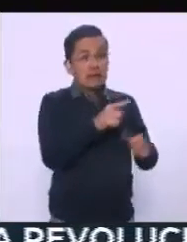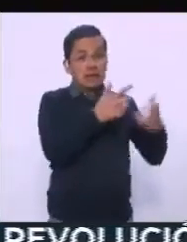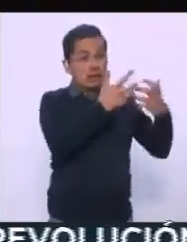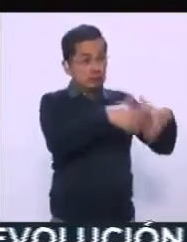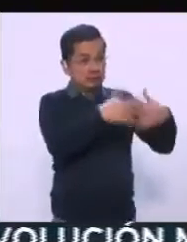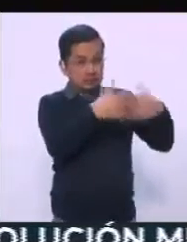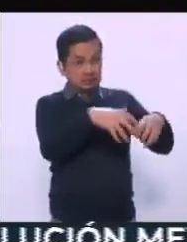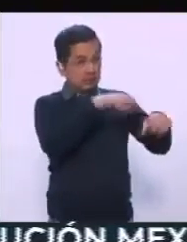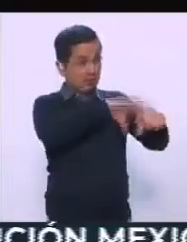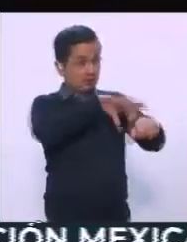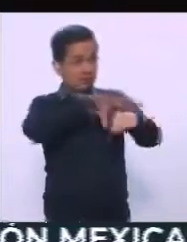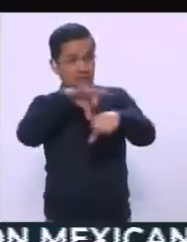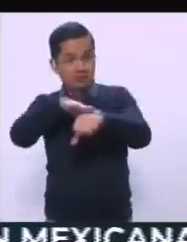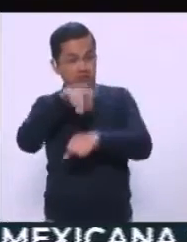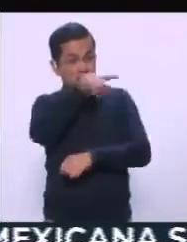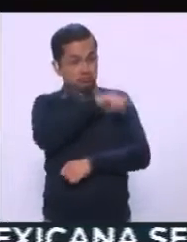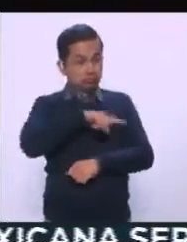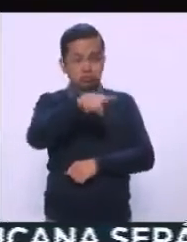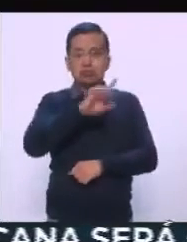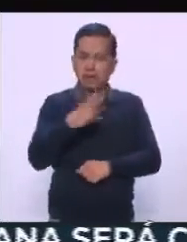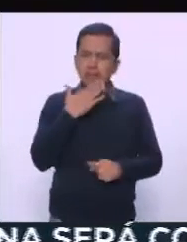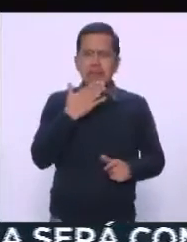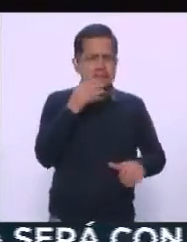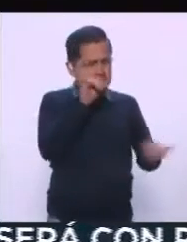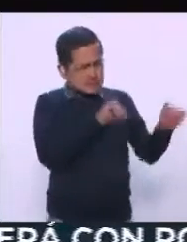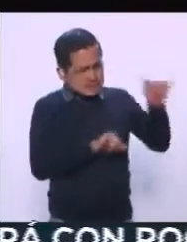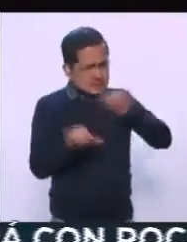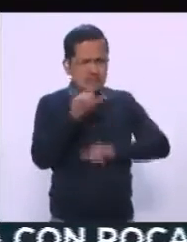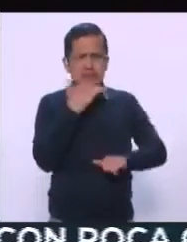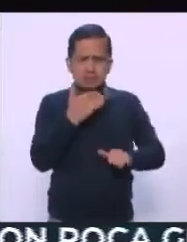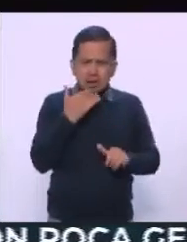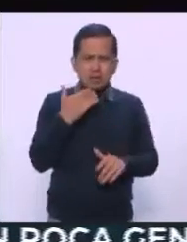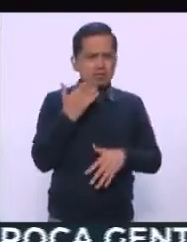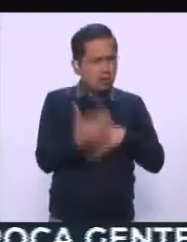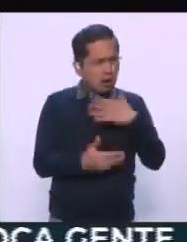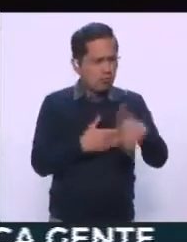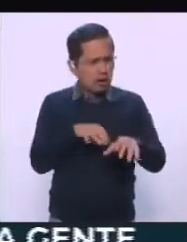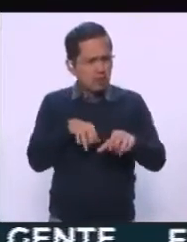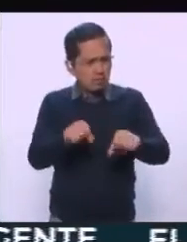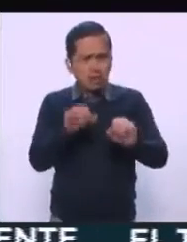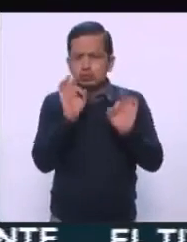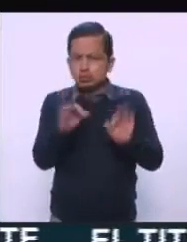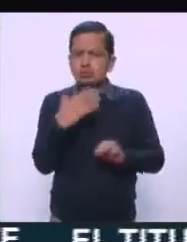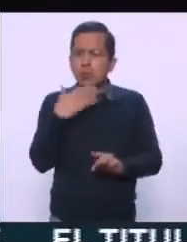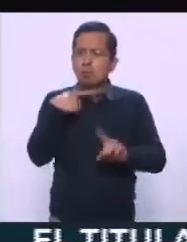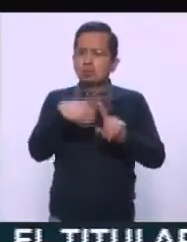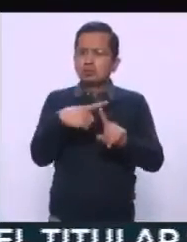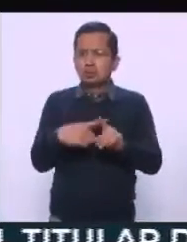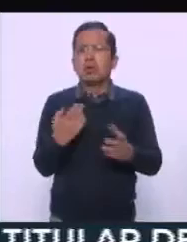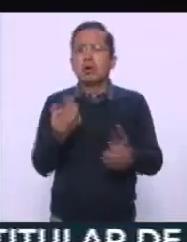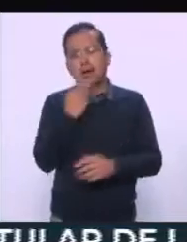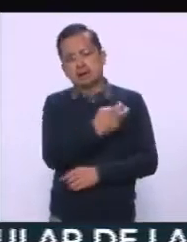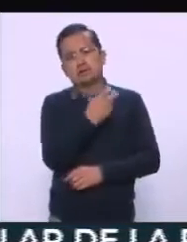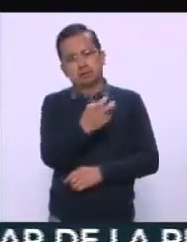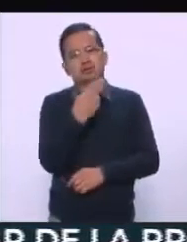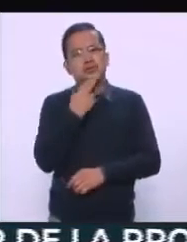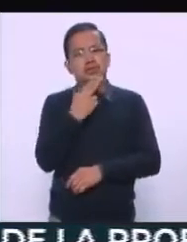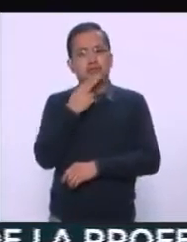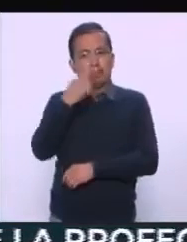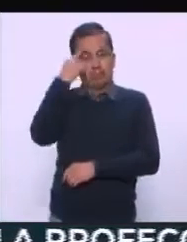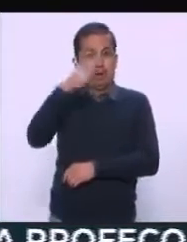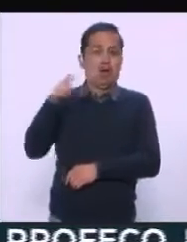sus resultados y la verdad es que sí son esperanzadores, alentadores, bueno, pues entonces va a evitar que por